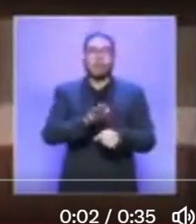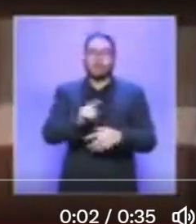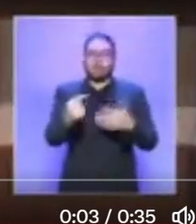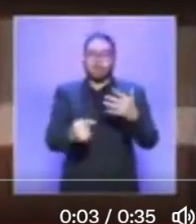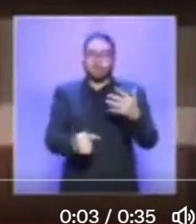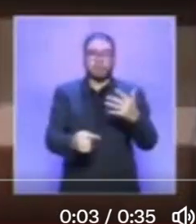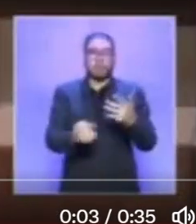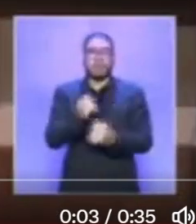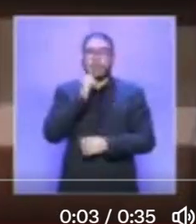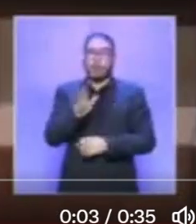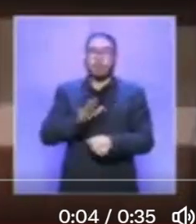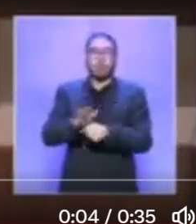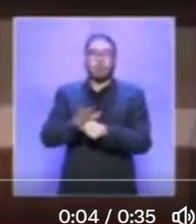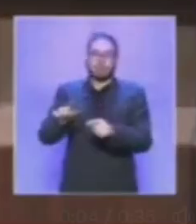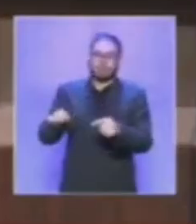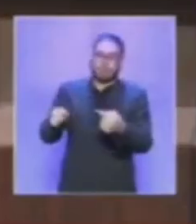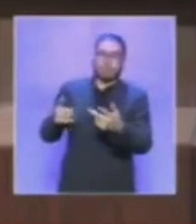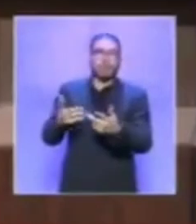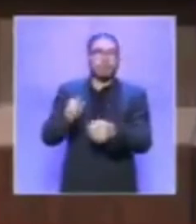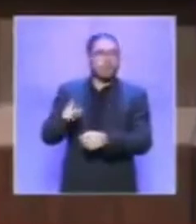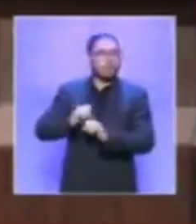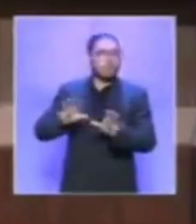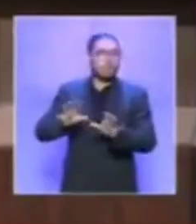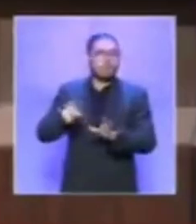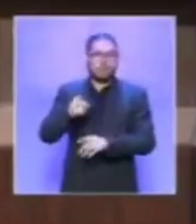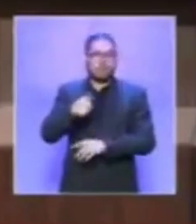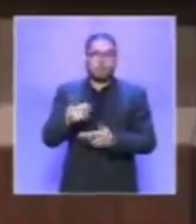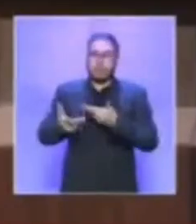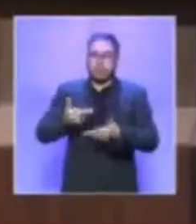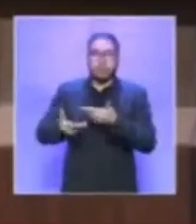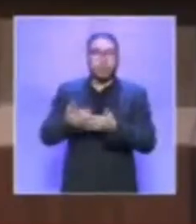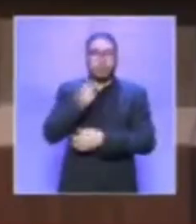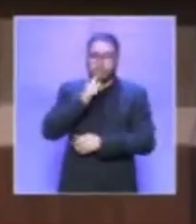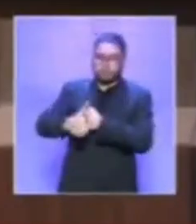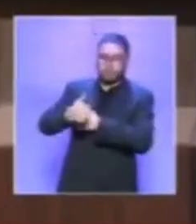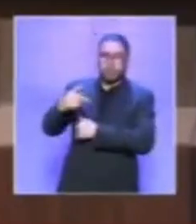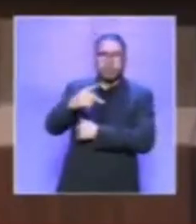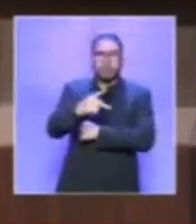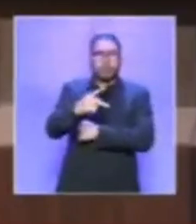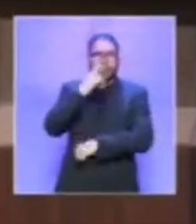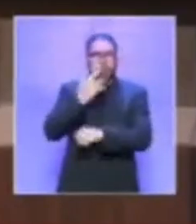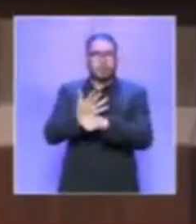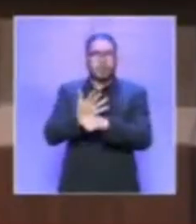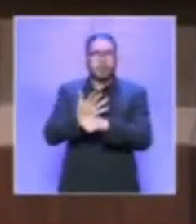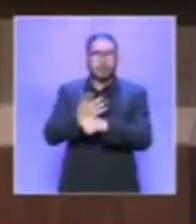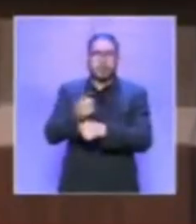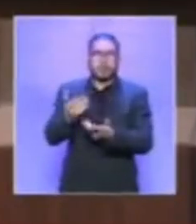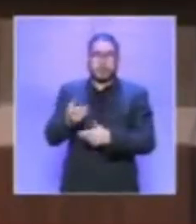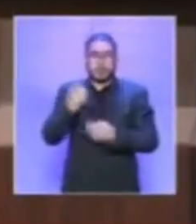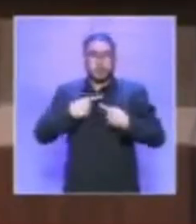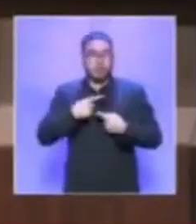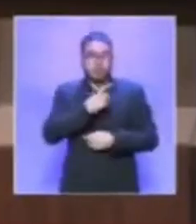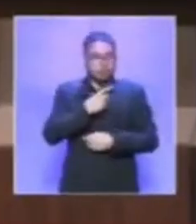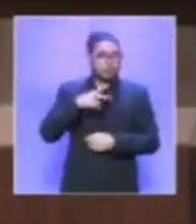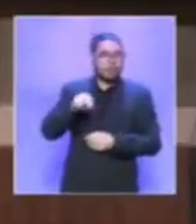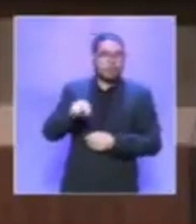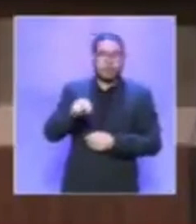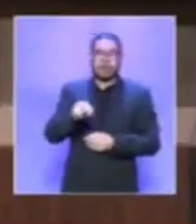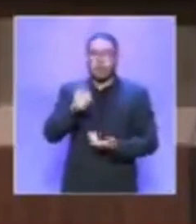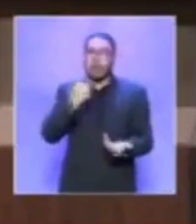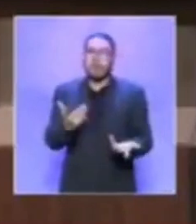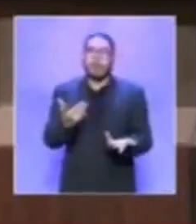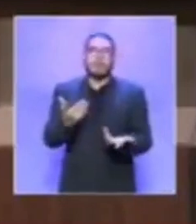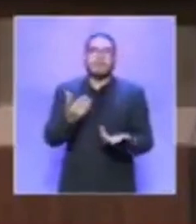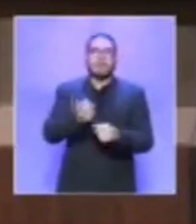circunstancias se desprende que ante la discrepancia clara en las funciones y competencias de estos cargos, la pretensión de la actora no debe entenderse como